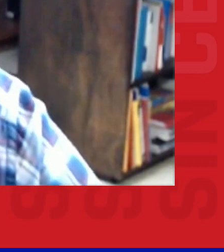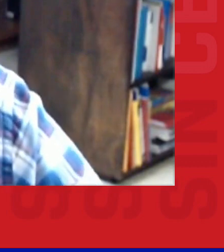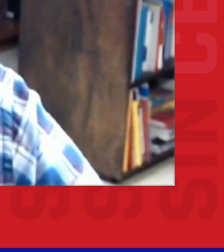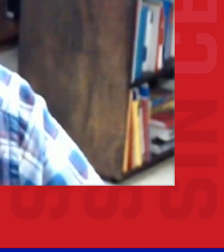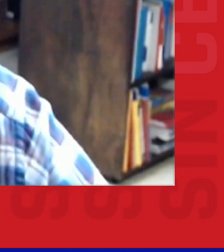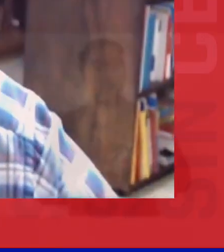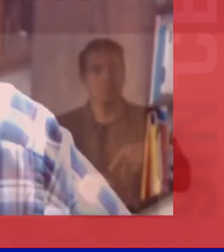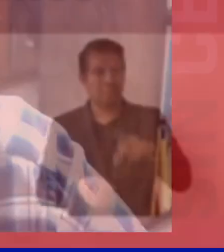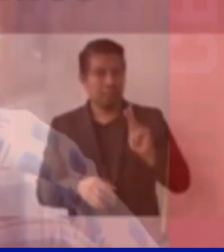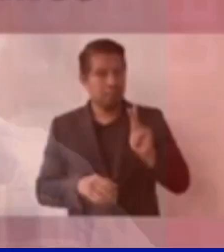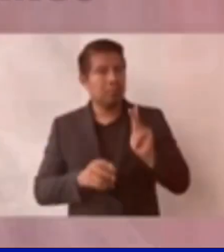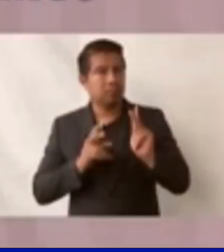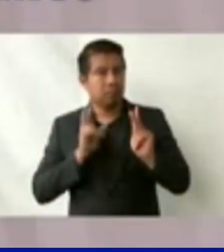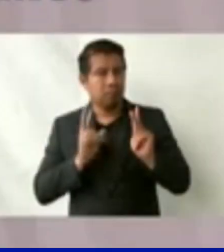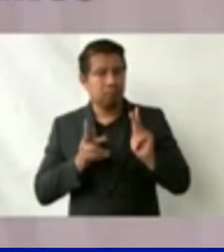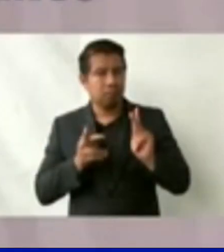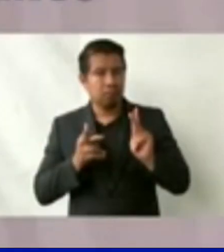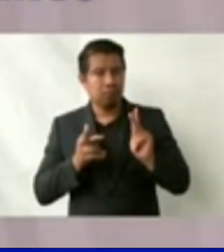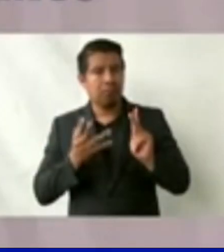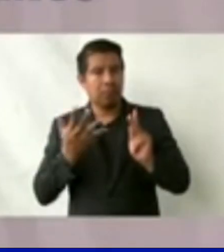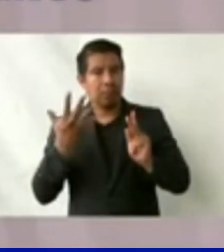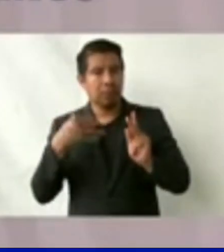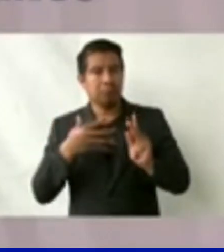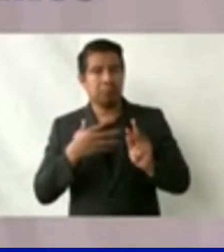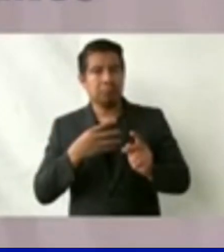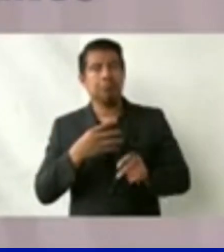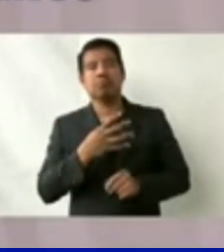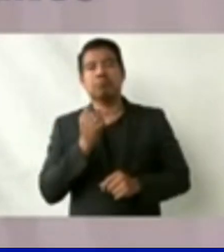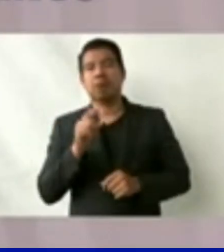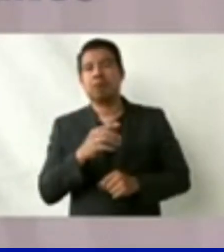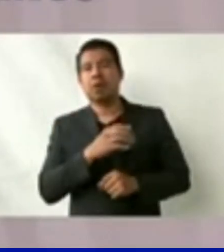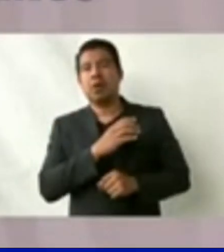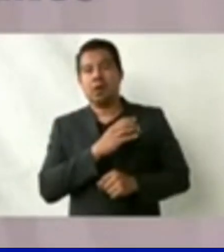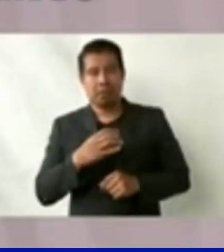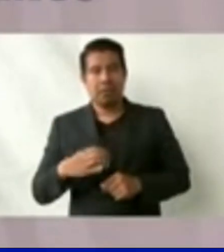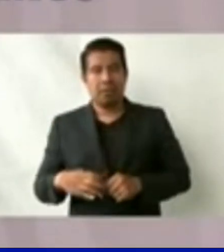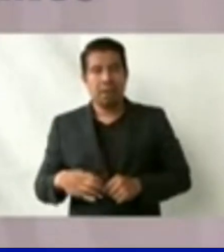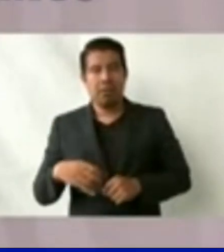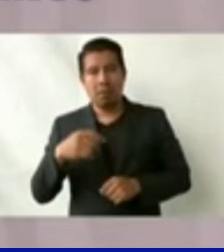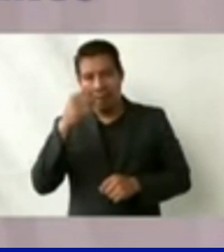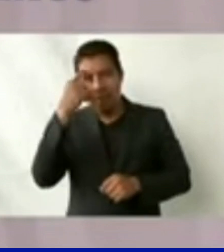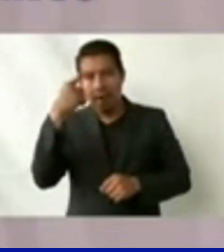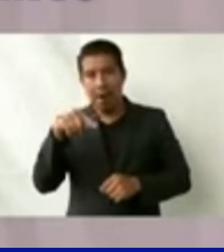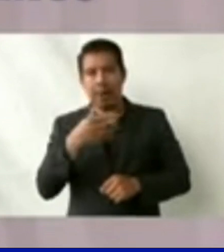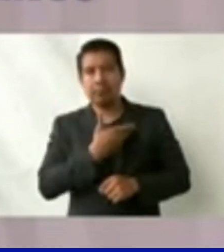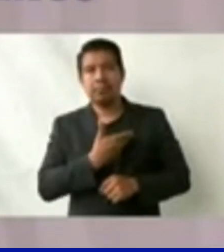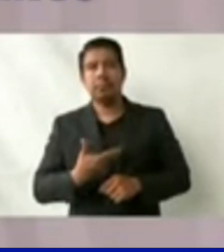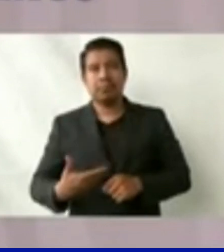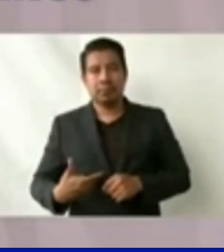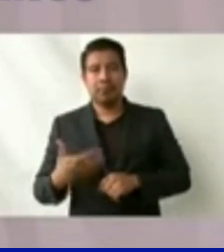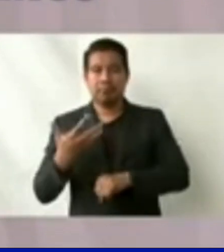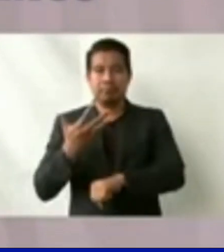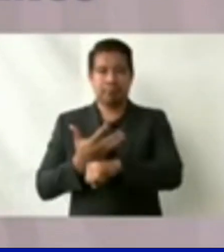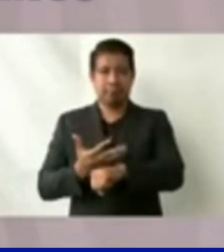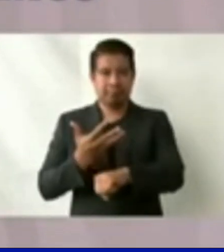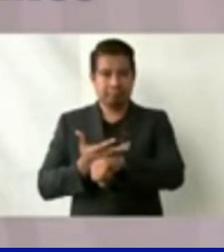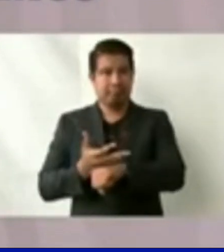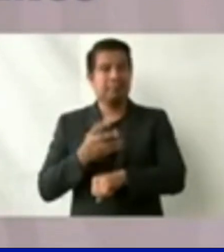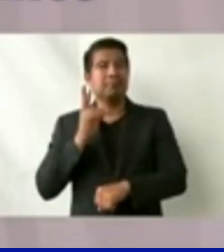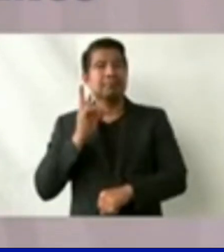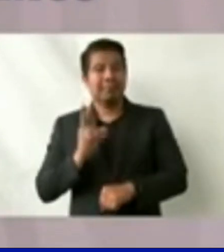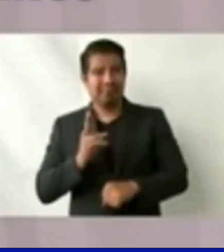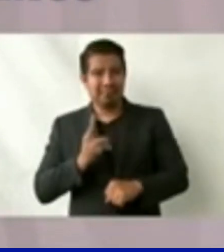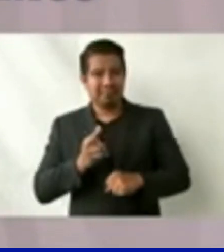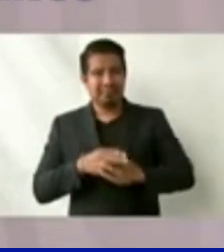que un tipo, no solamente autoritario, ¿no? Porque también eso lo mencionan, pero que un tipo que no tiene el conocimiento, que no está a